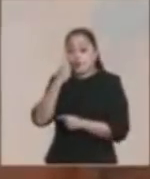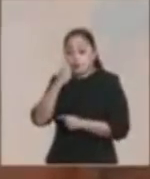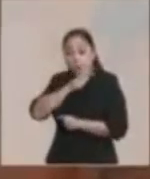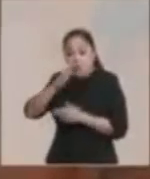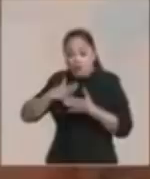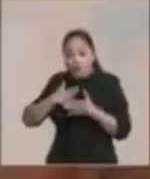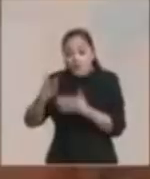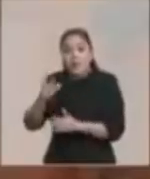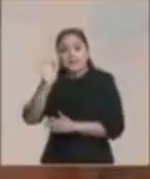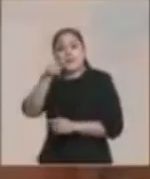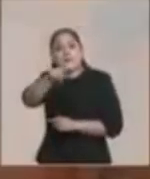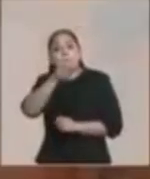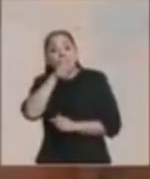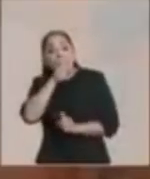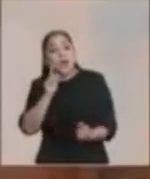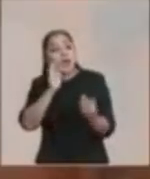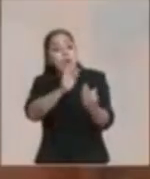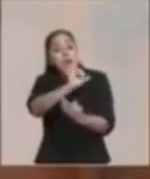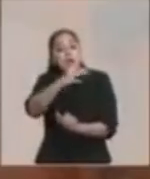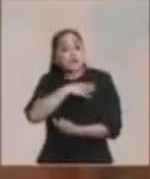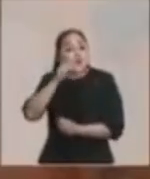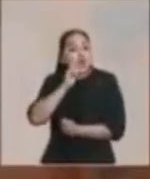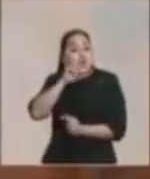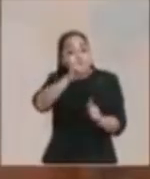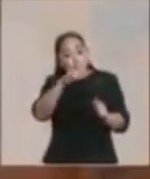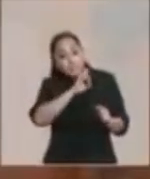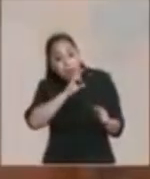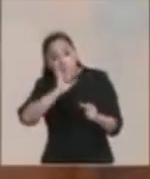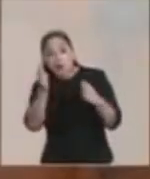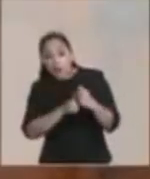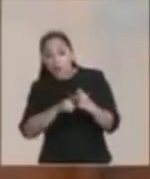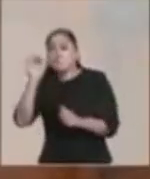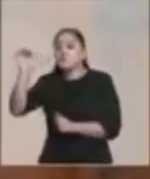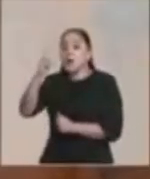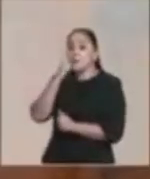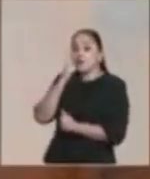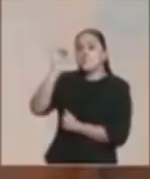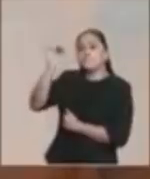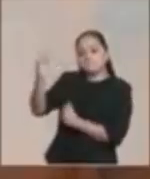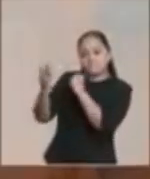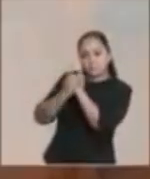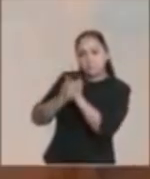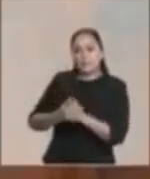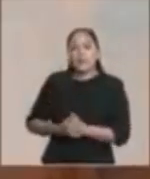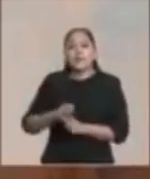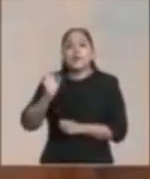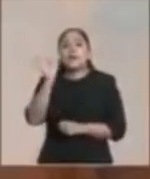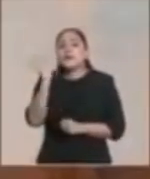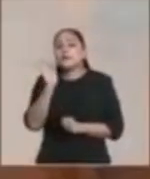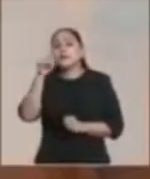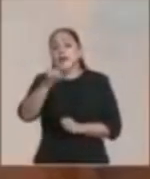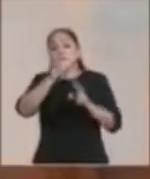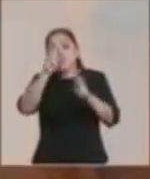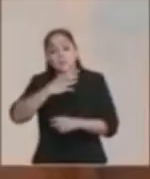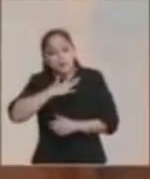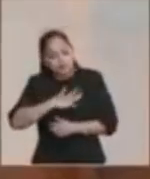que me esté oyendo le pueda decir a una hija, si tienes miedo, ve con la policía. Y por supuesto, habrá que poner mucho más énfasis en el tema de